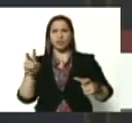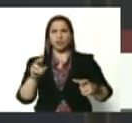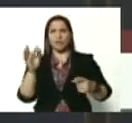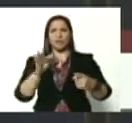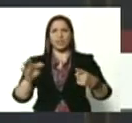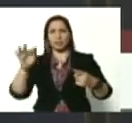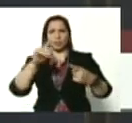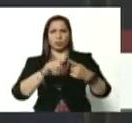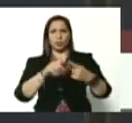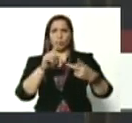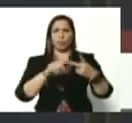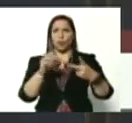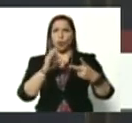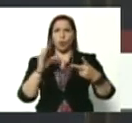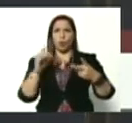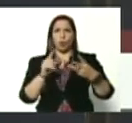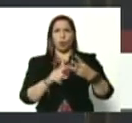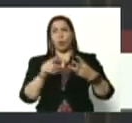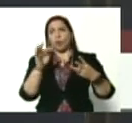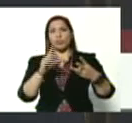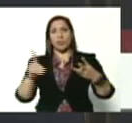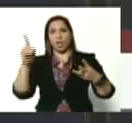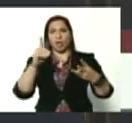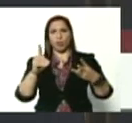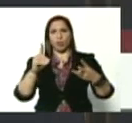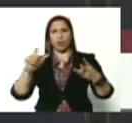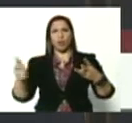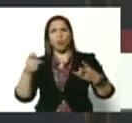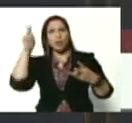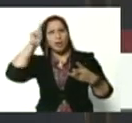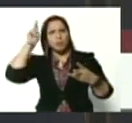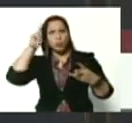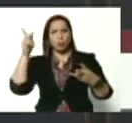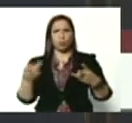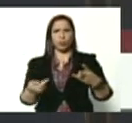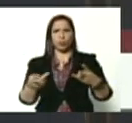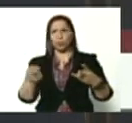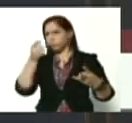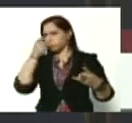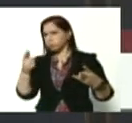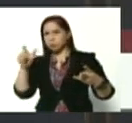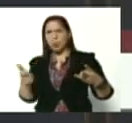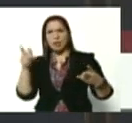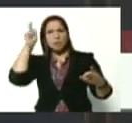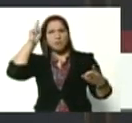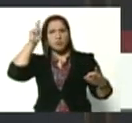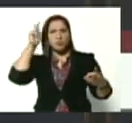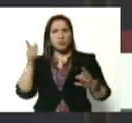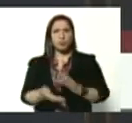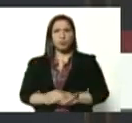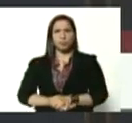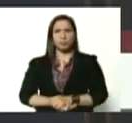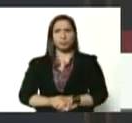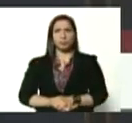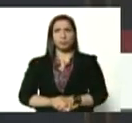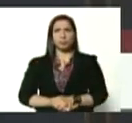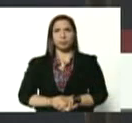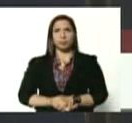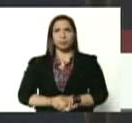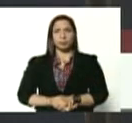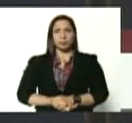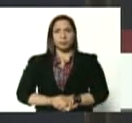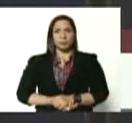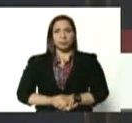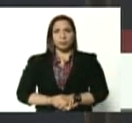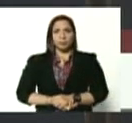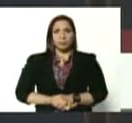diego de lozada y guaicaipuro y ken y gales así que negar la ordinario guerrero julián